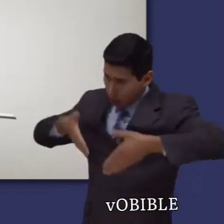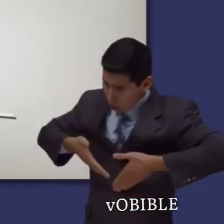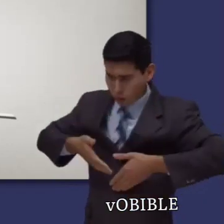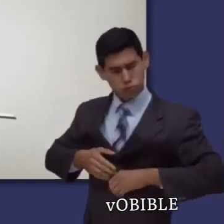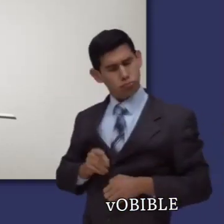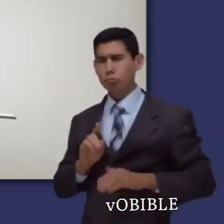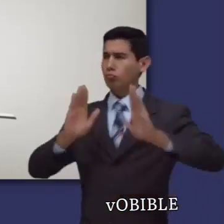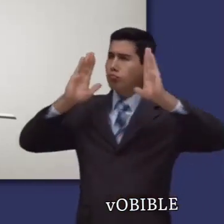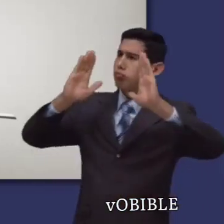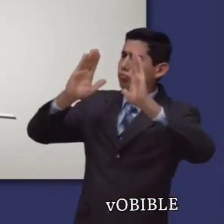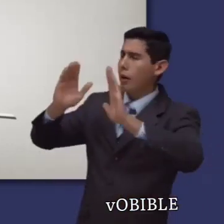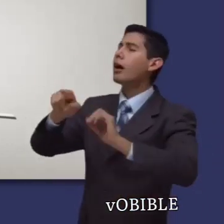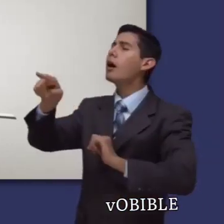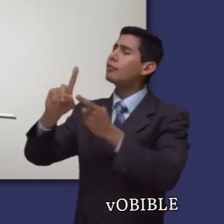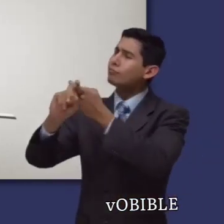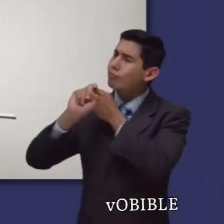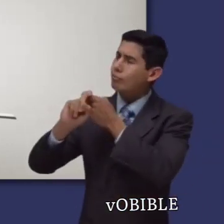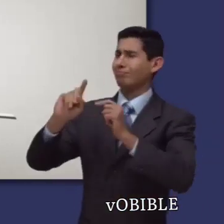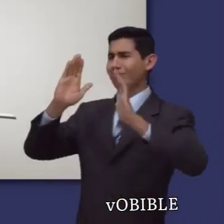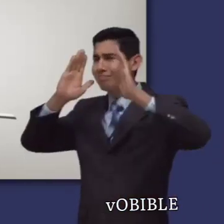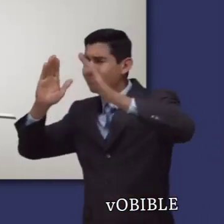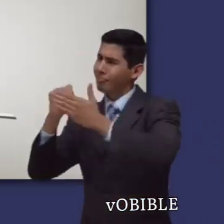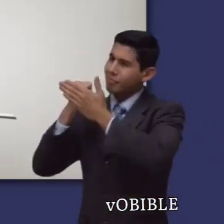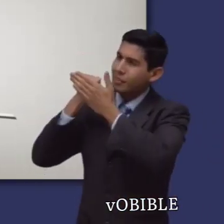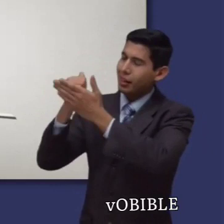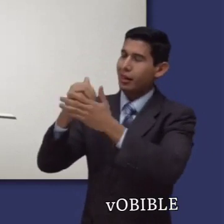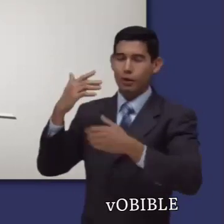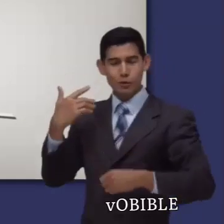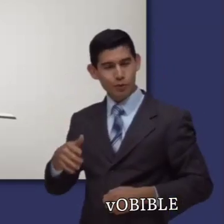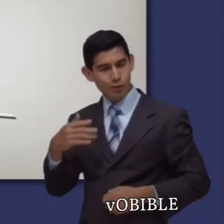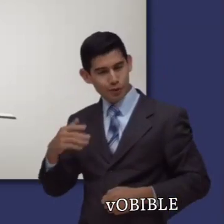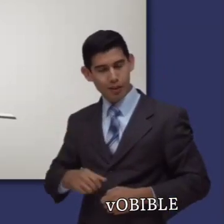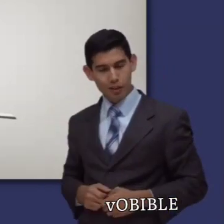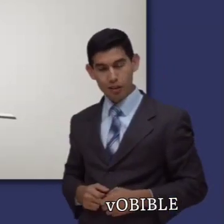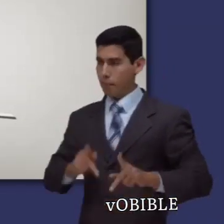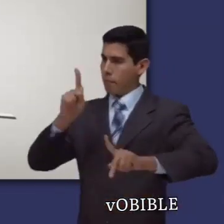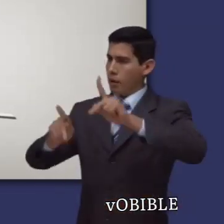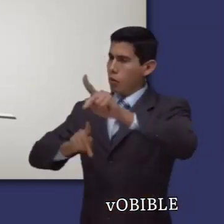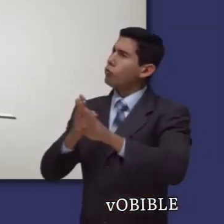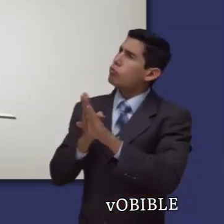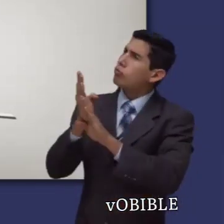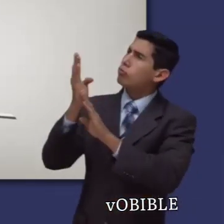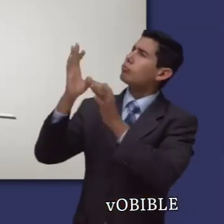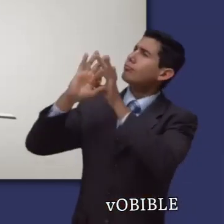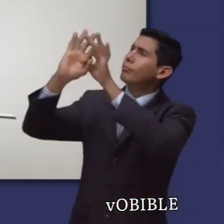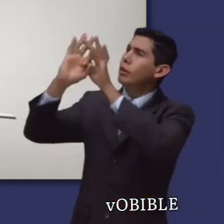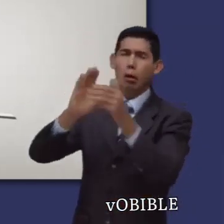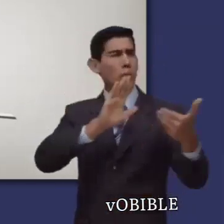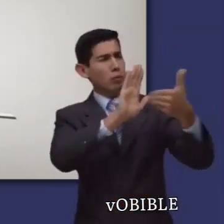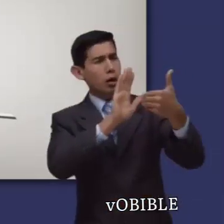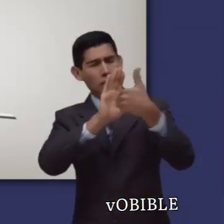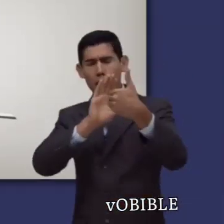demás, especialmente por su querido Timoteo. En que quienes desearan vivir con devoción a Dios